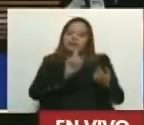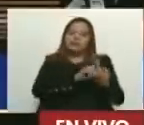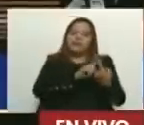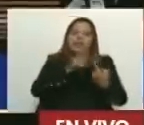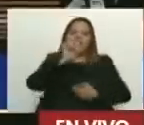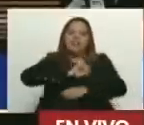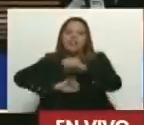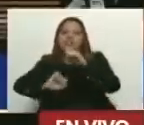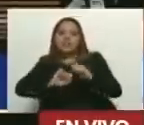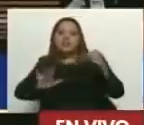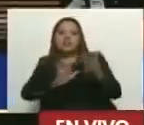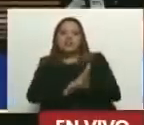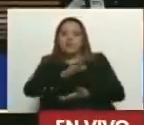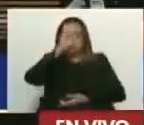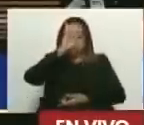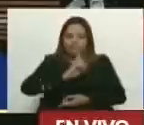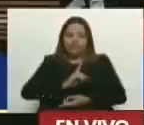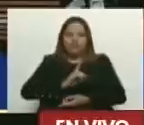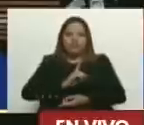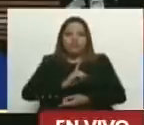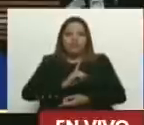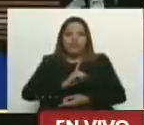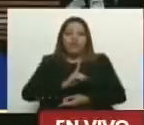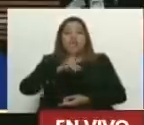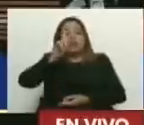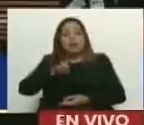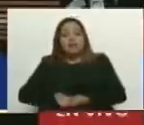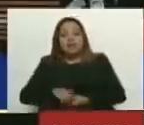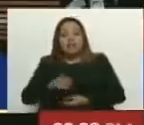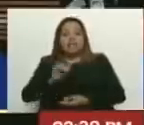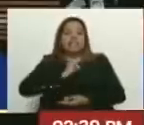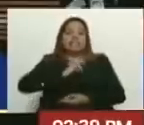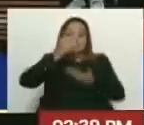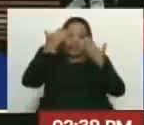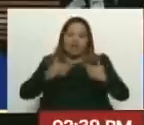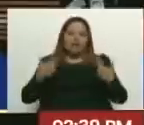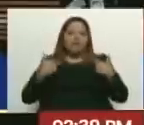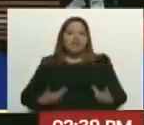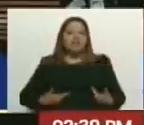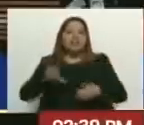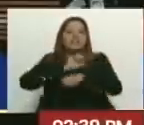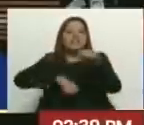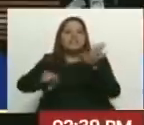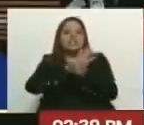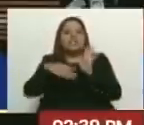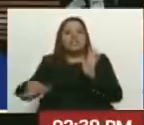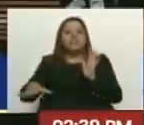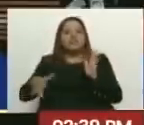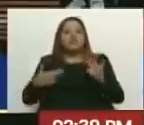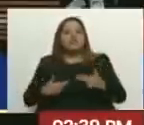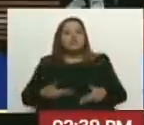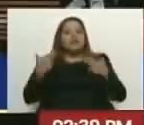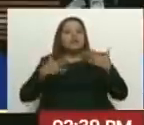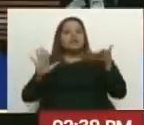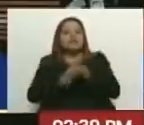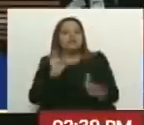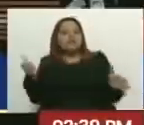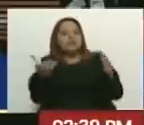defensa de la dignidad humana. La defensa de los derechos humanos, en este caso de un